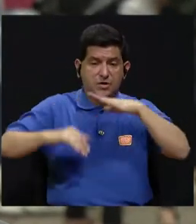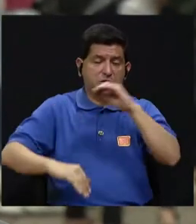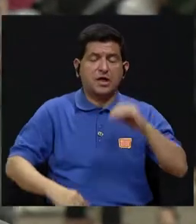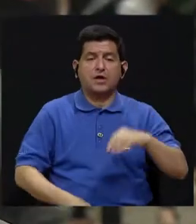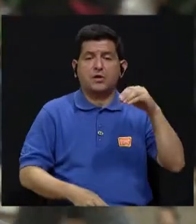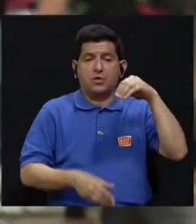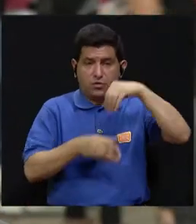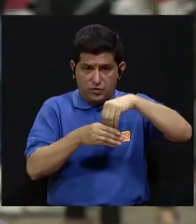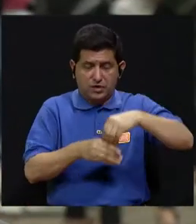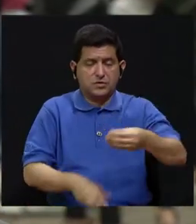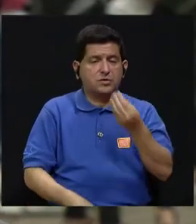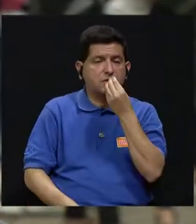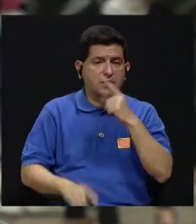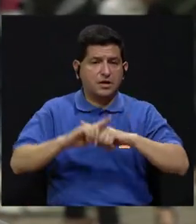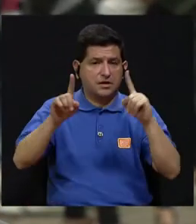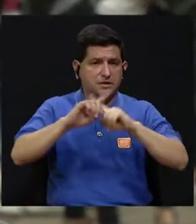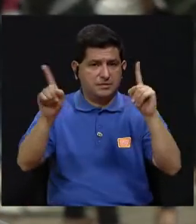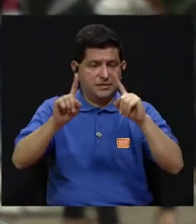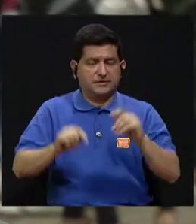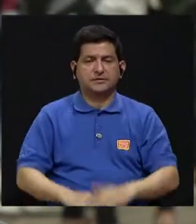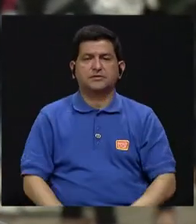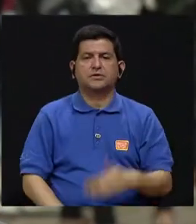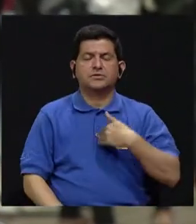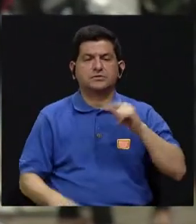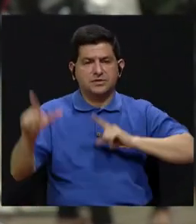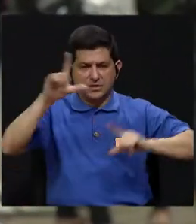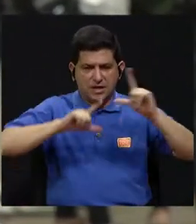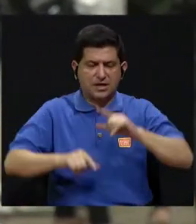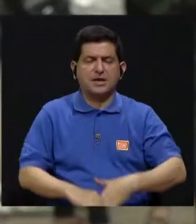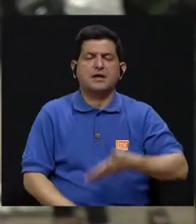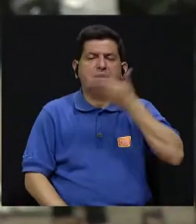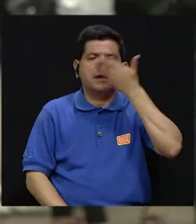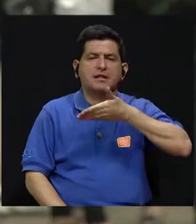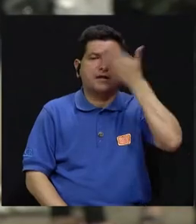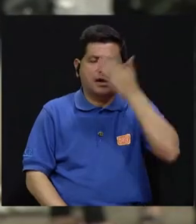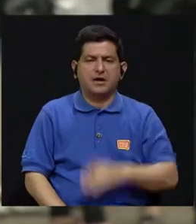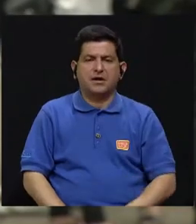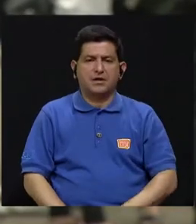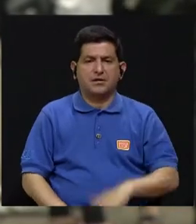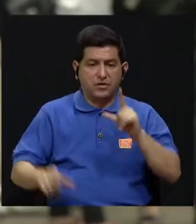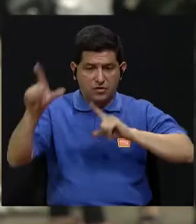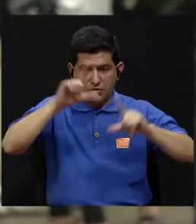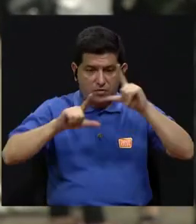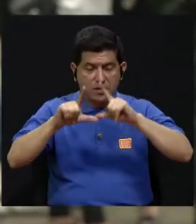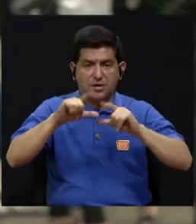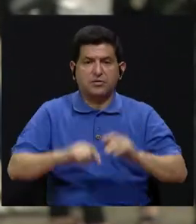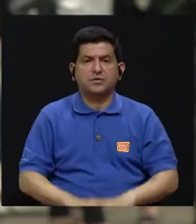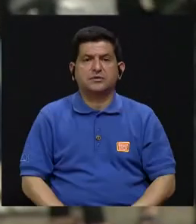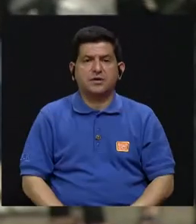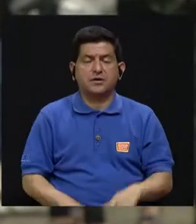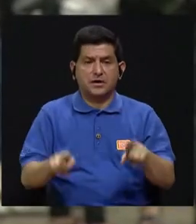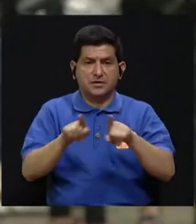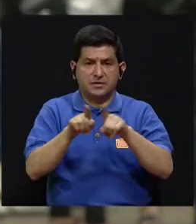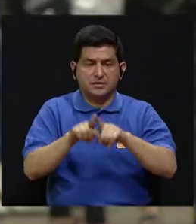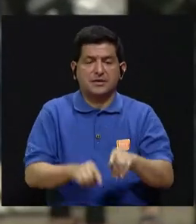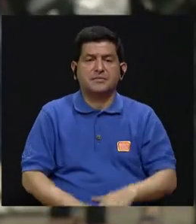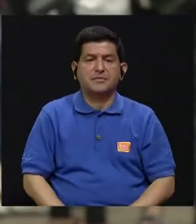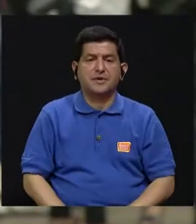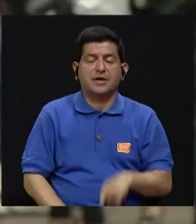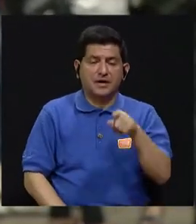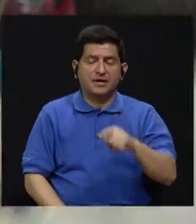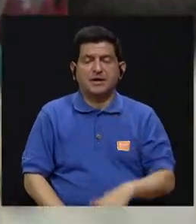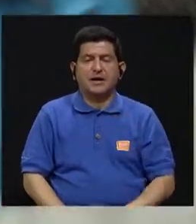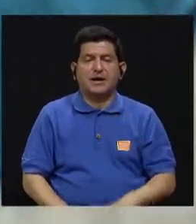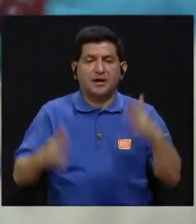medio ambiente como en alimentos, diferentes alimentos. Tenemos el laboratorio de aire, el laboratorio de